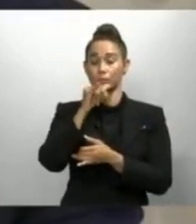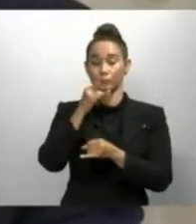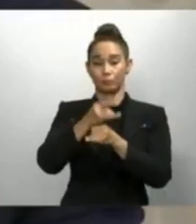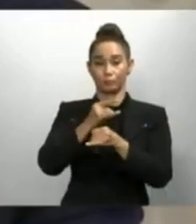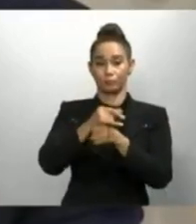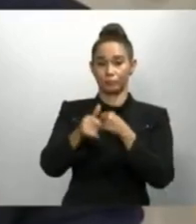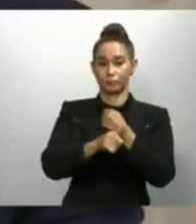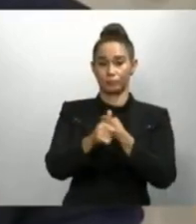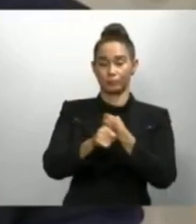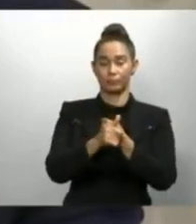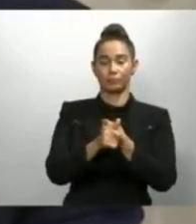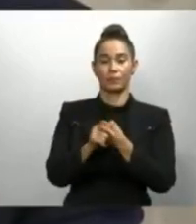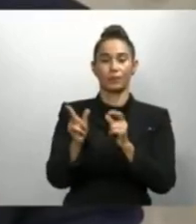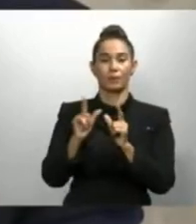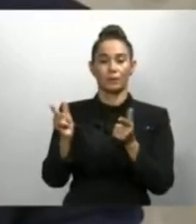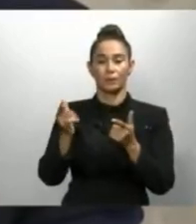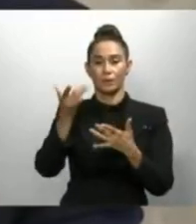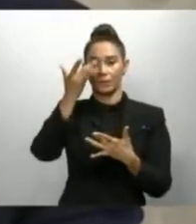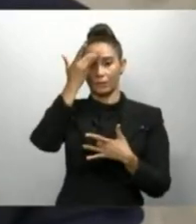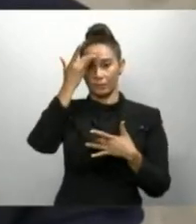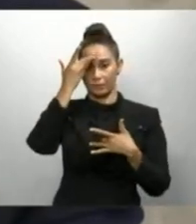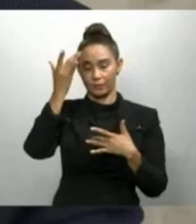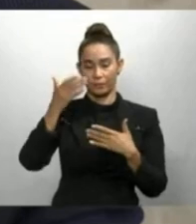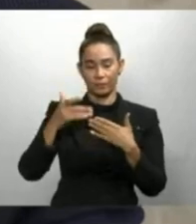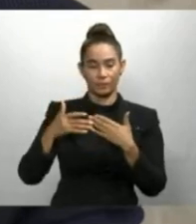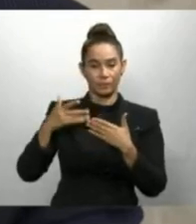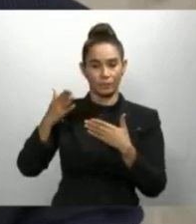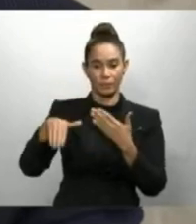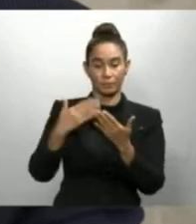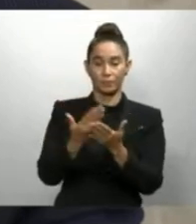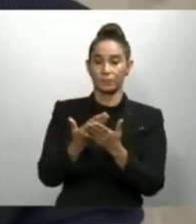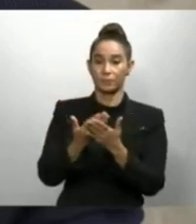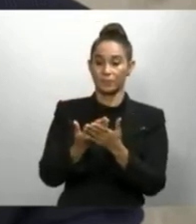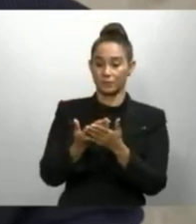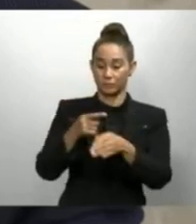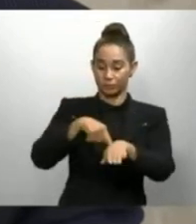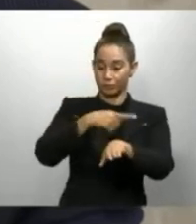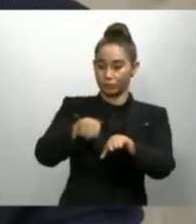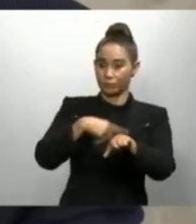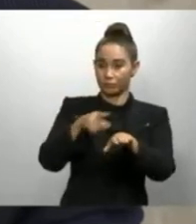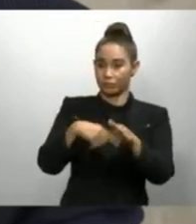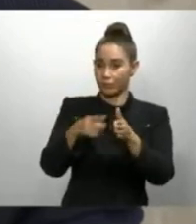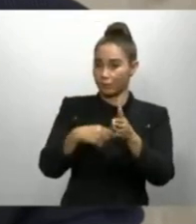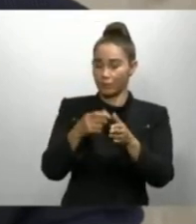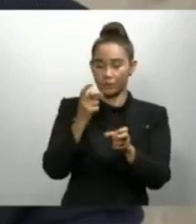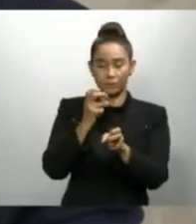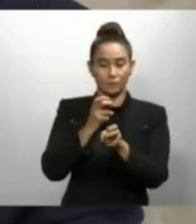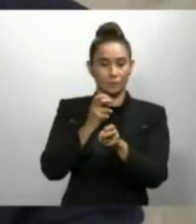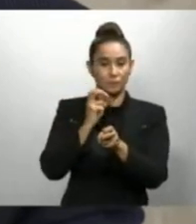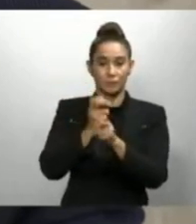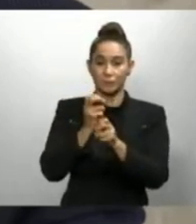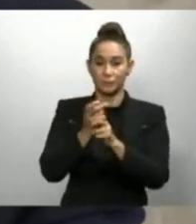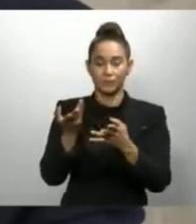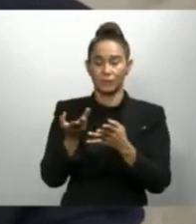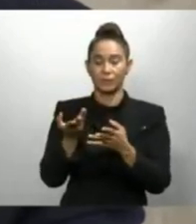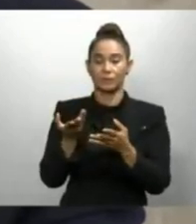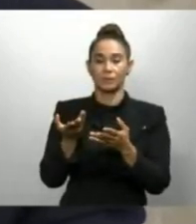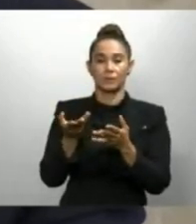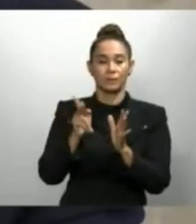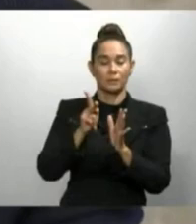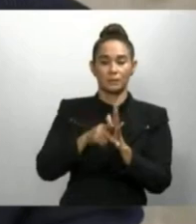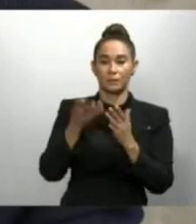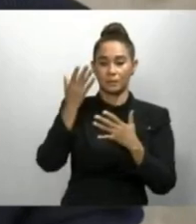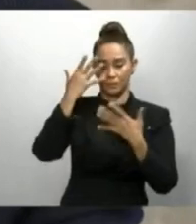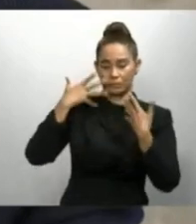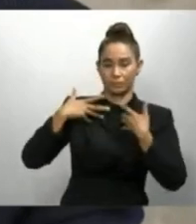a el cuadro clínico, como les decía, como llegan, si llegan tarde es muy difícil porque llegan en coma